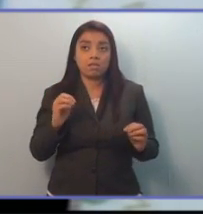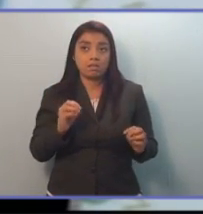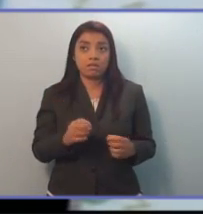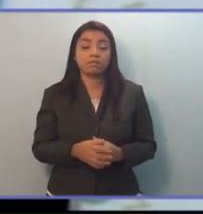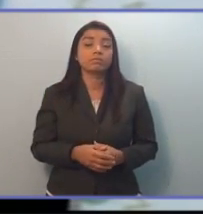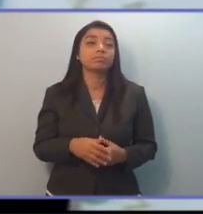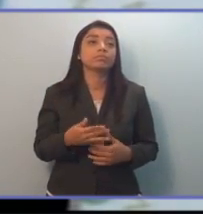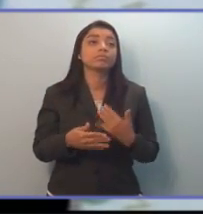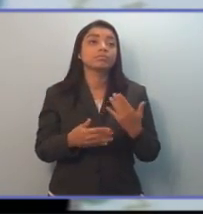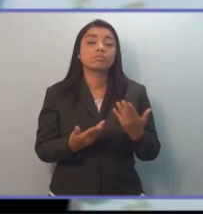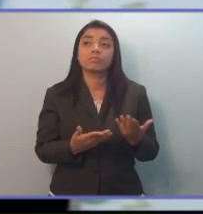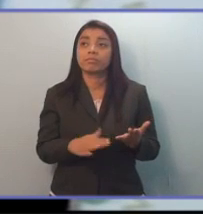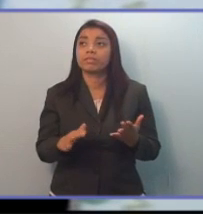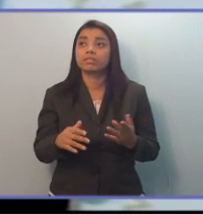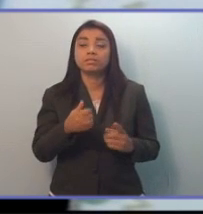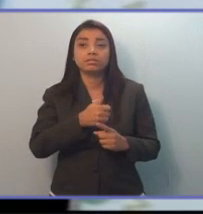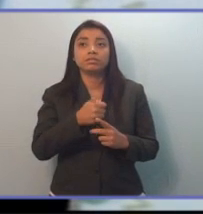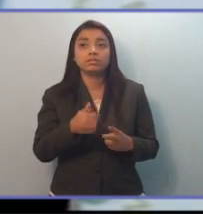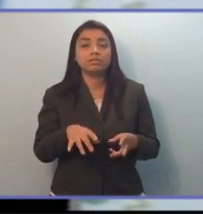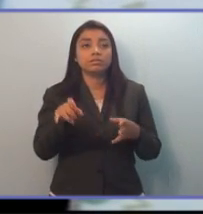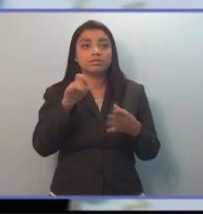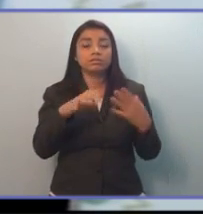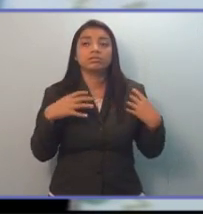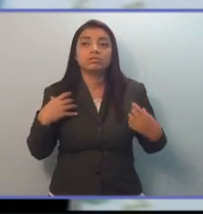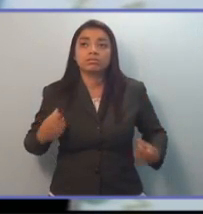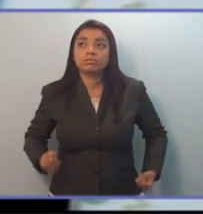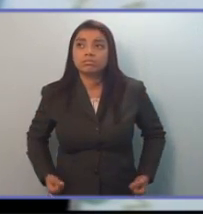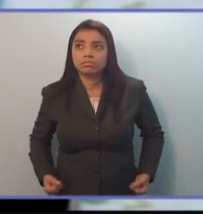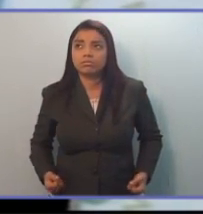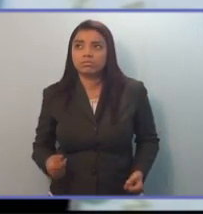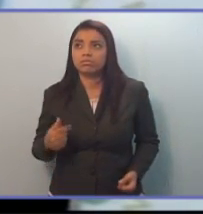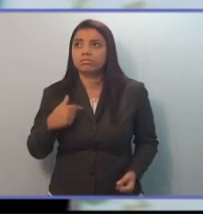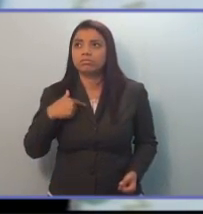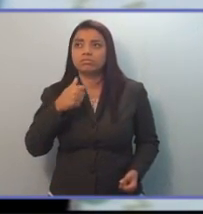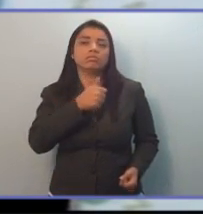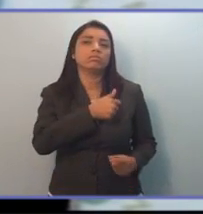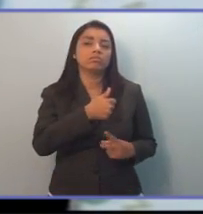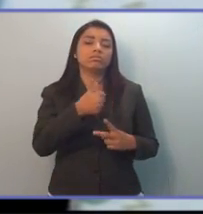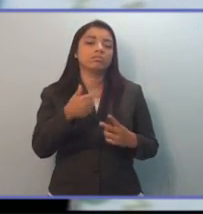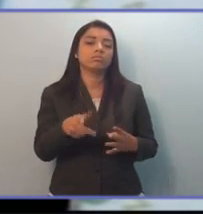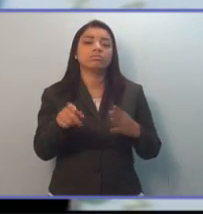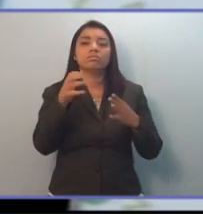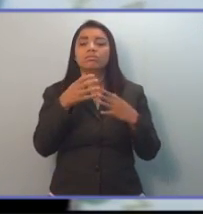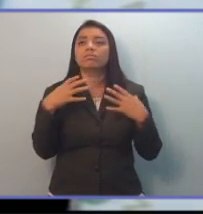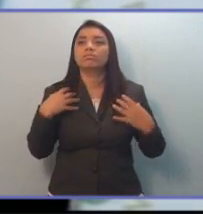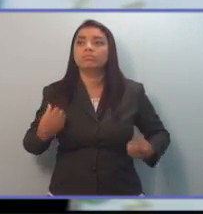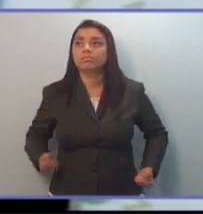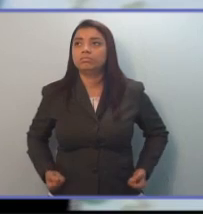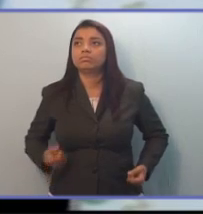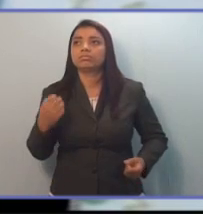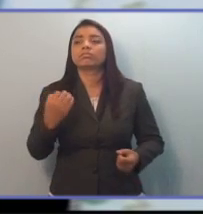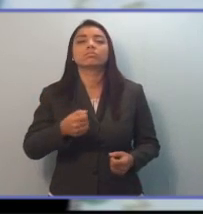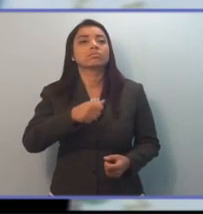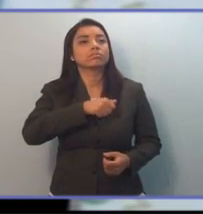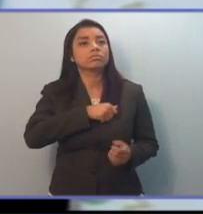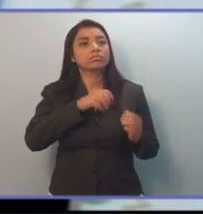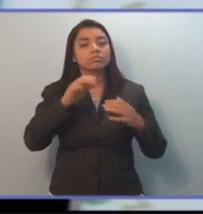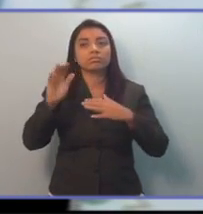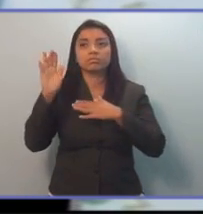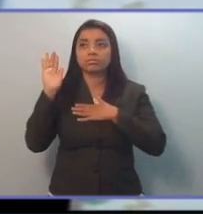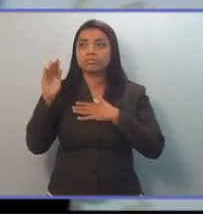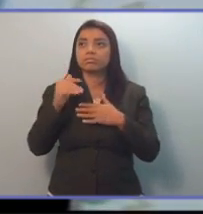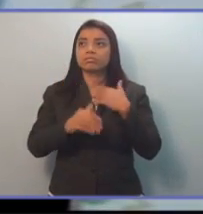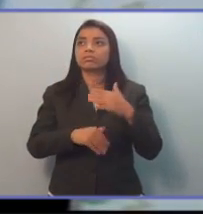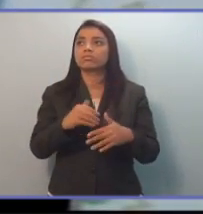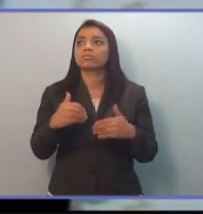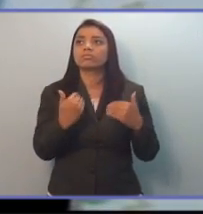las funciones están ahí para cada órgano del Estado. O sea, lo que corresponde a cada órgano del Estado es cumplirla y respetar la